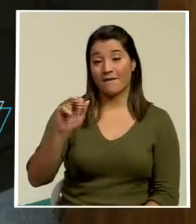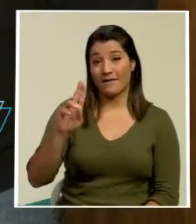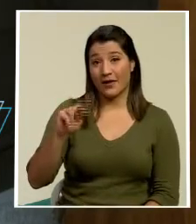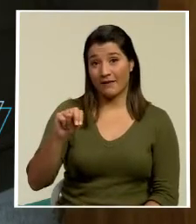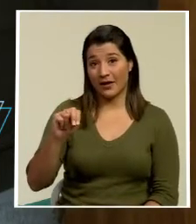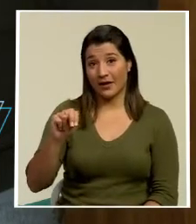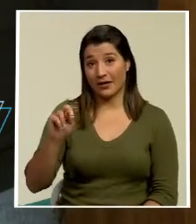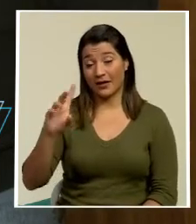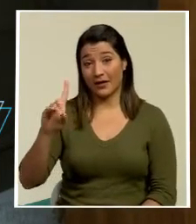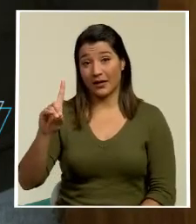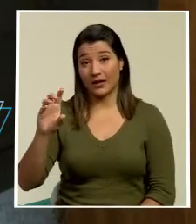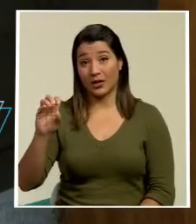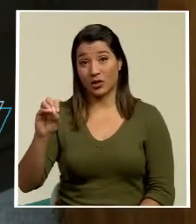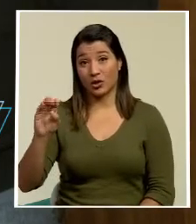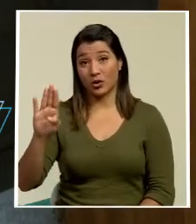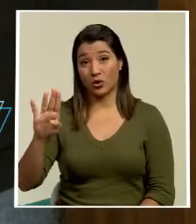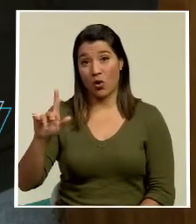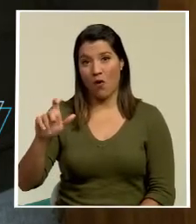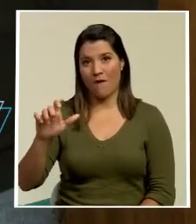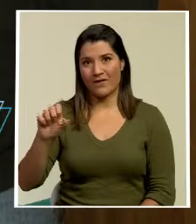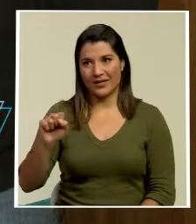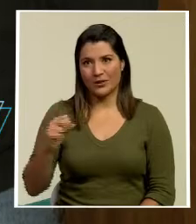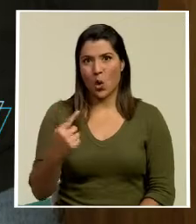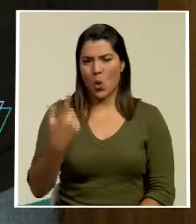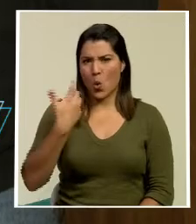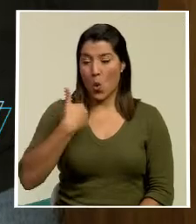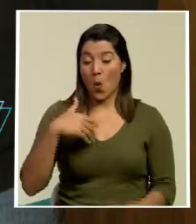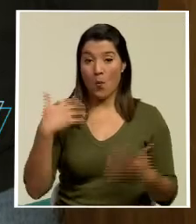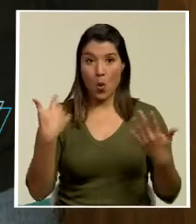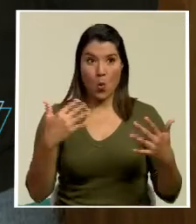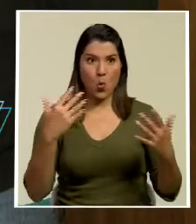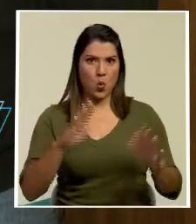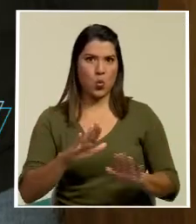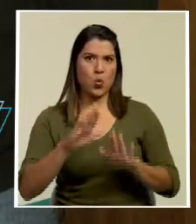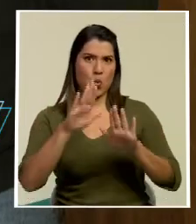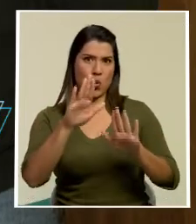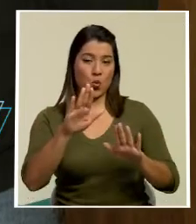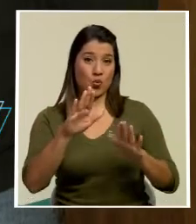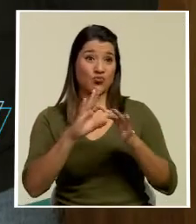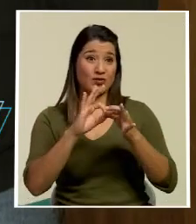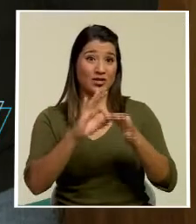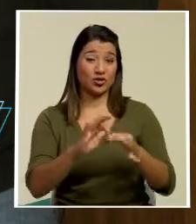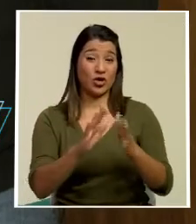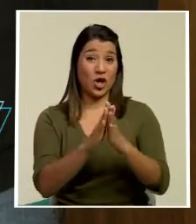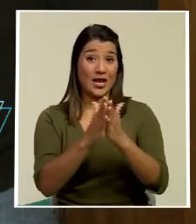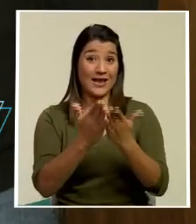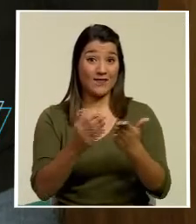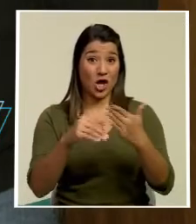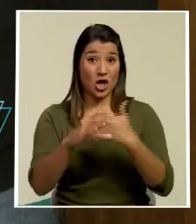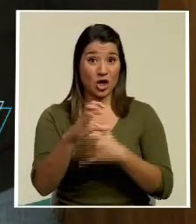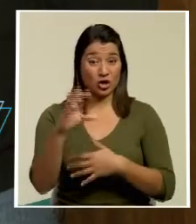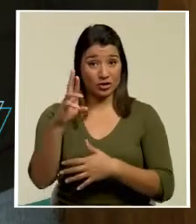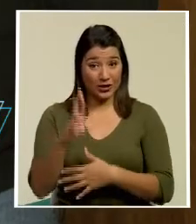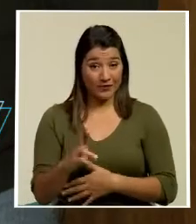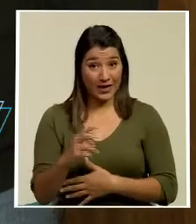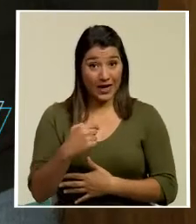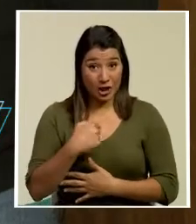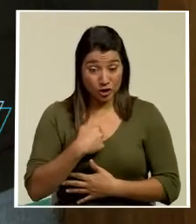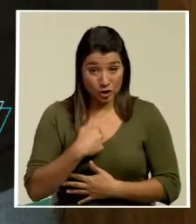una figura maravillosa de la literatura costarricense. Yo te propongo